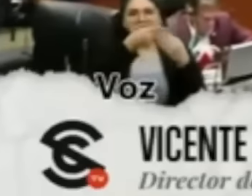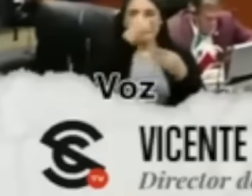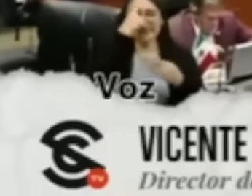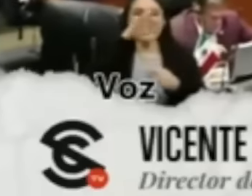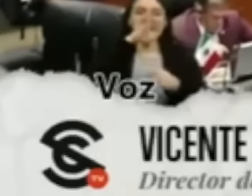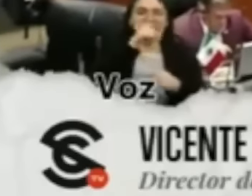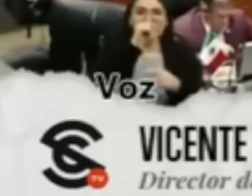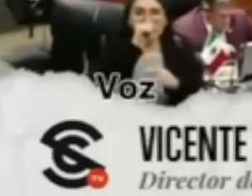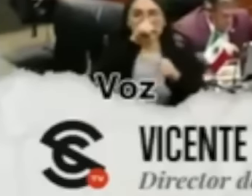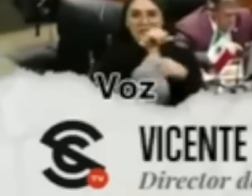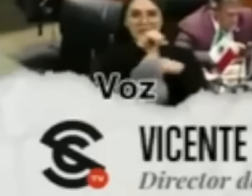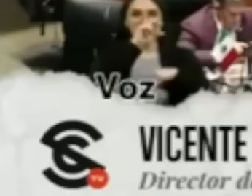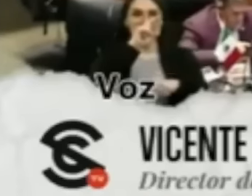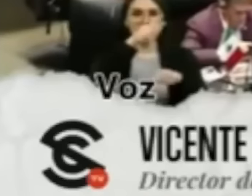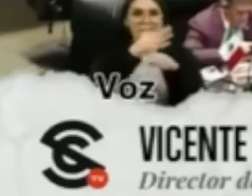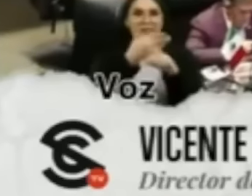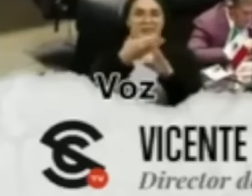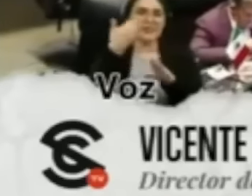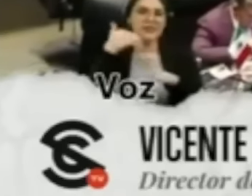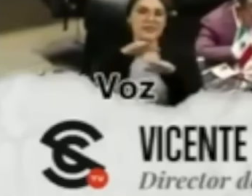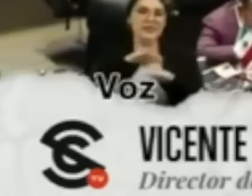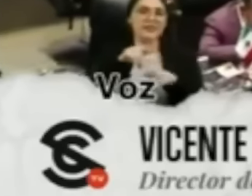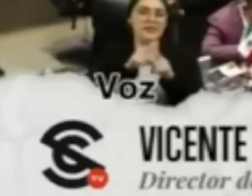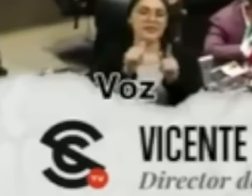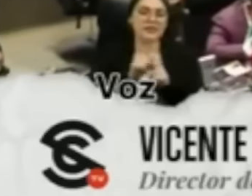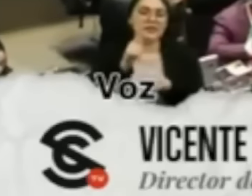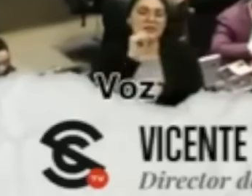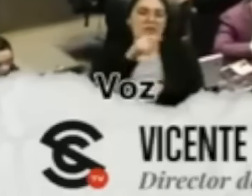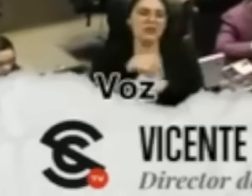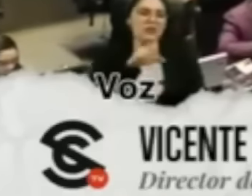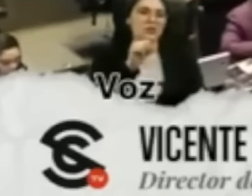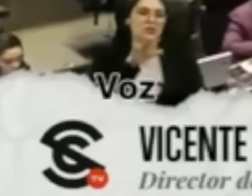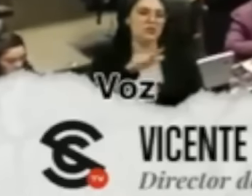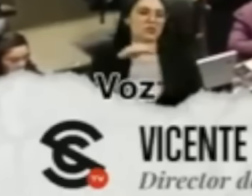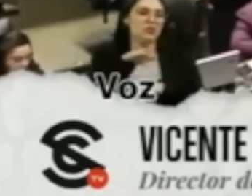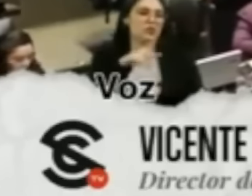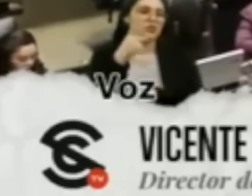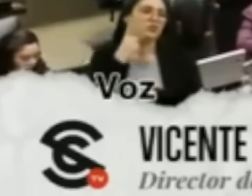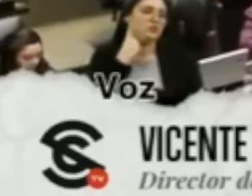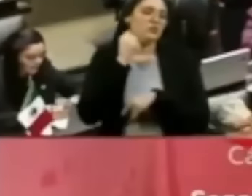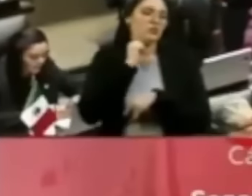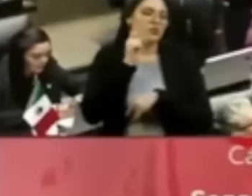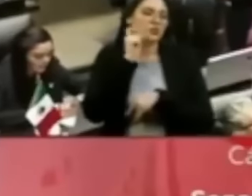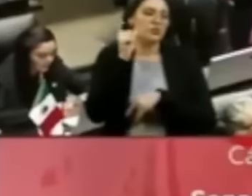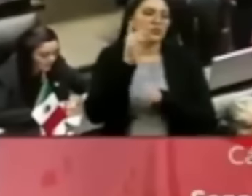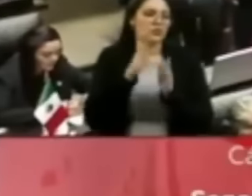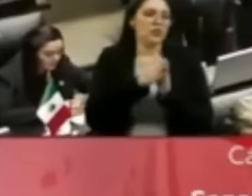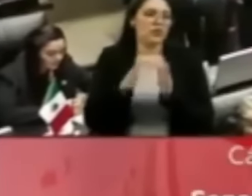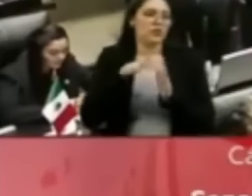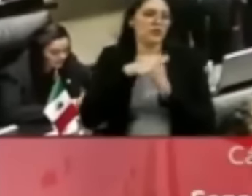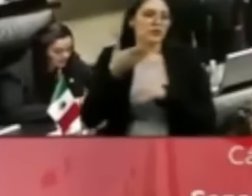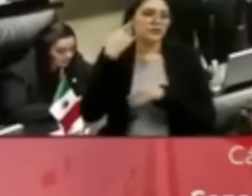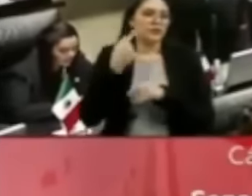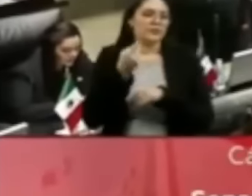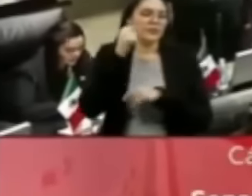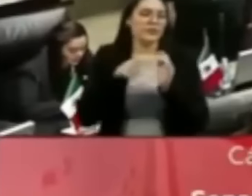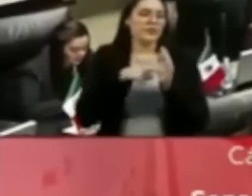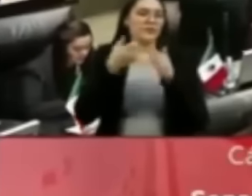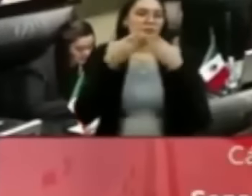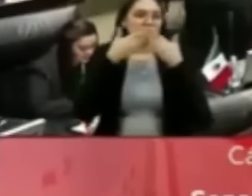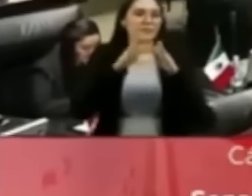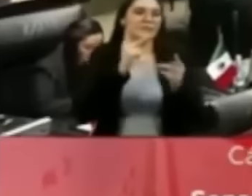PT y Verde. Alcanzamos a reconocer algunos rostros de las y los senadores.